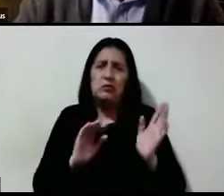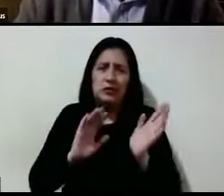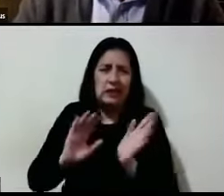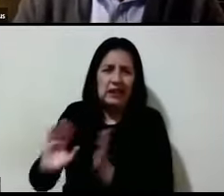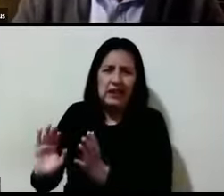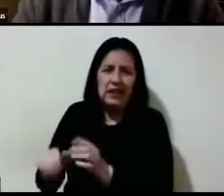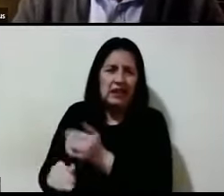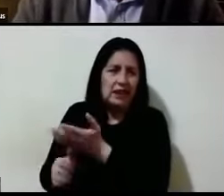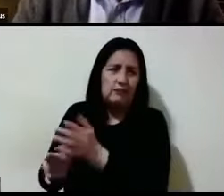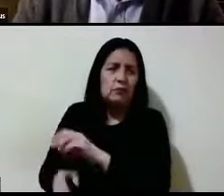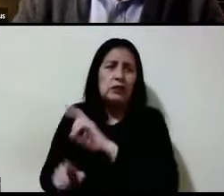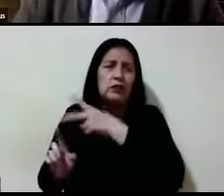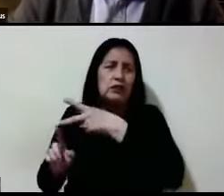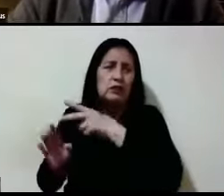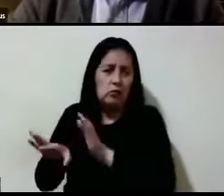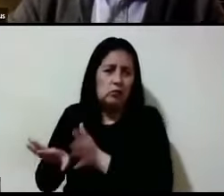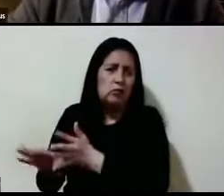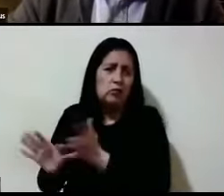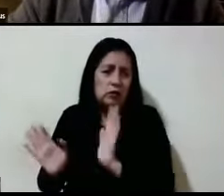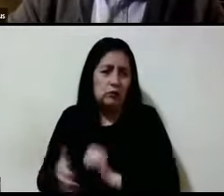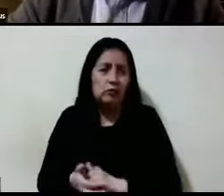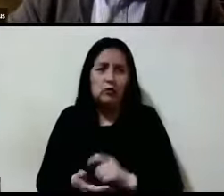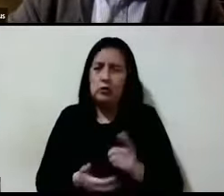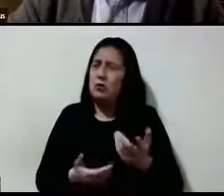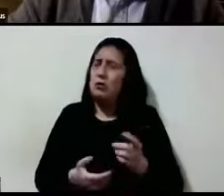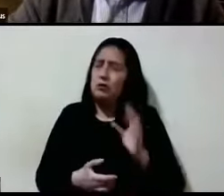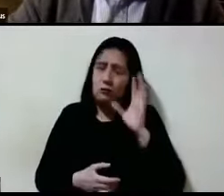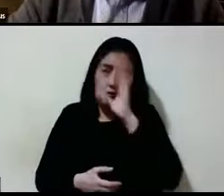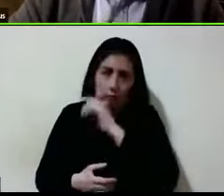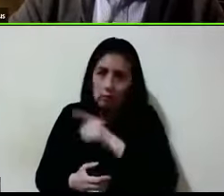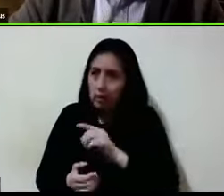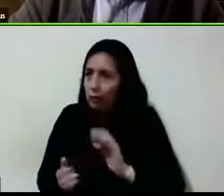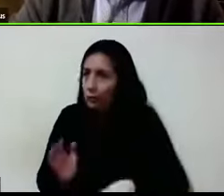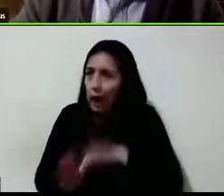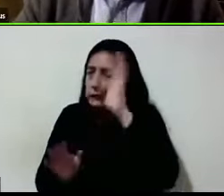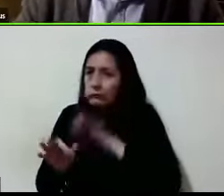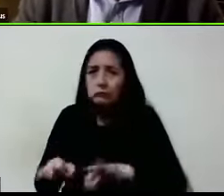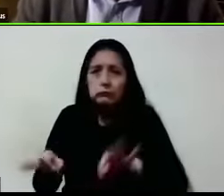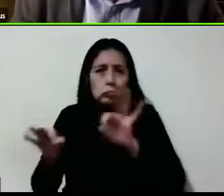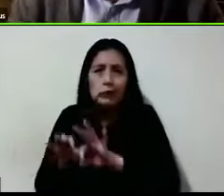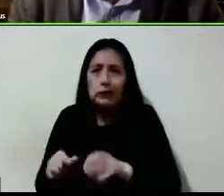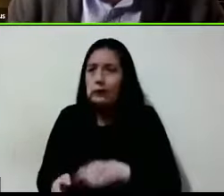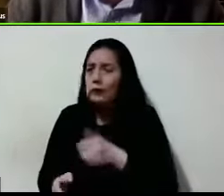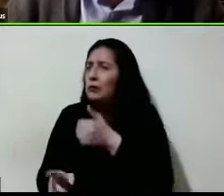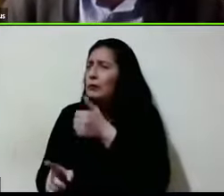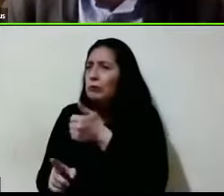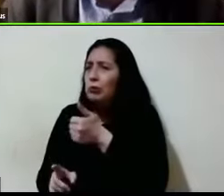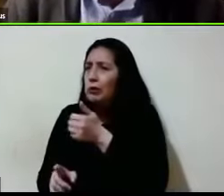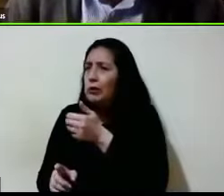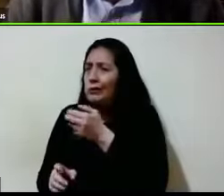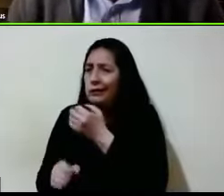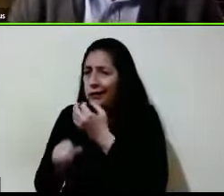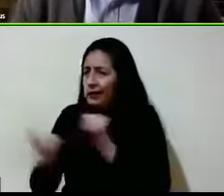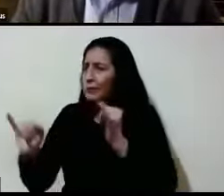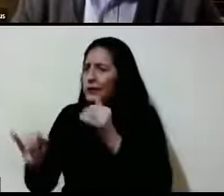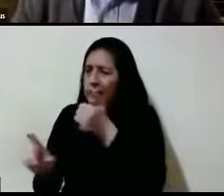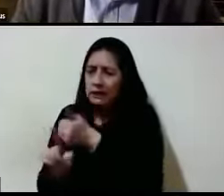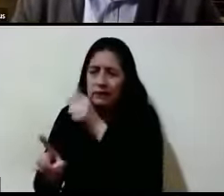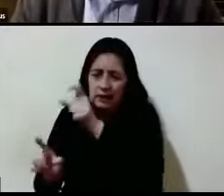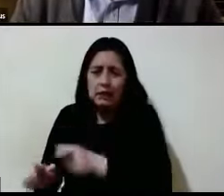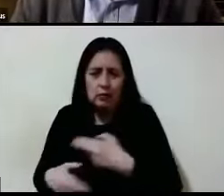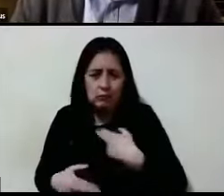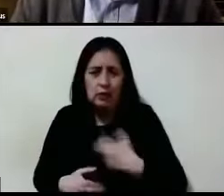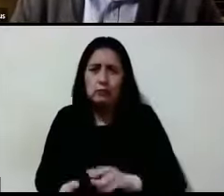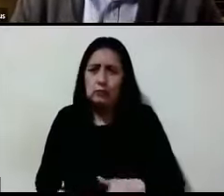otro en segundo plano, sin darnos cuenta que eso es lo principal, porque logrando la autonomía en los seres humanos, porque a lo largo de la